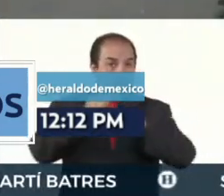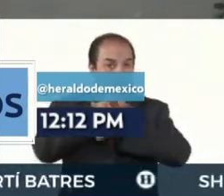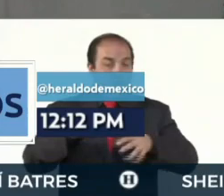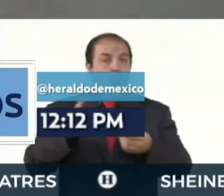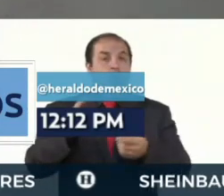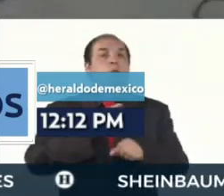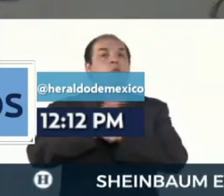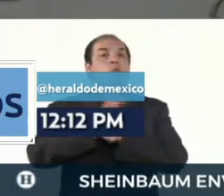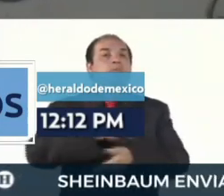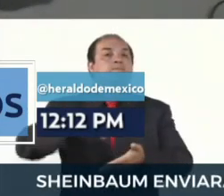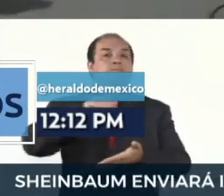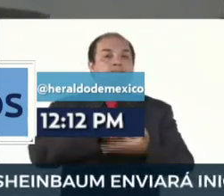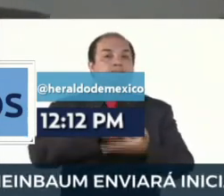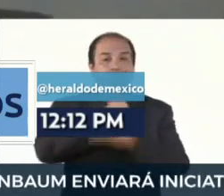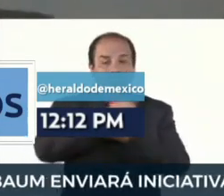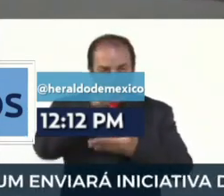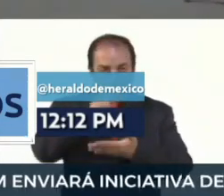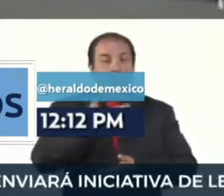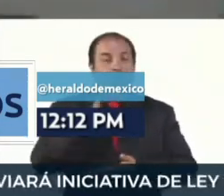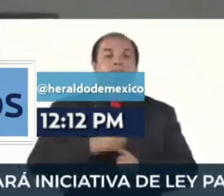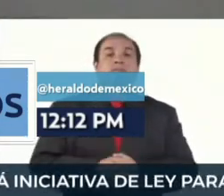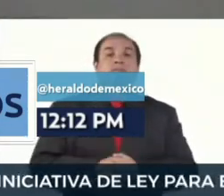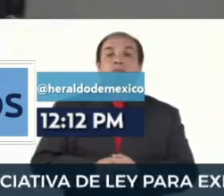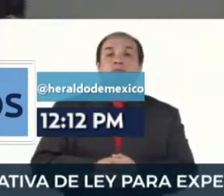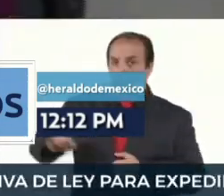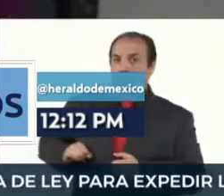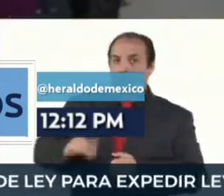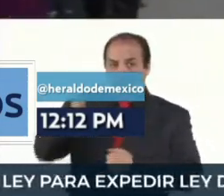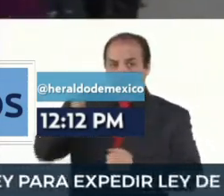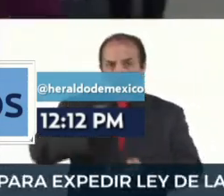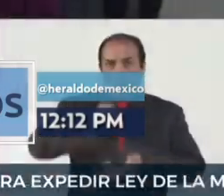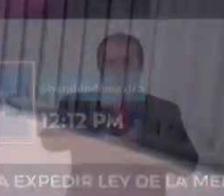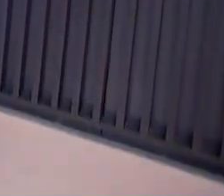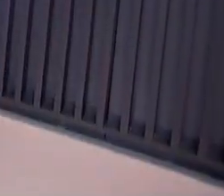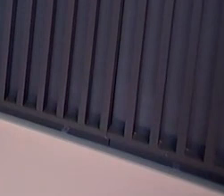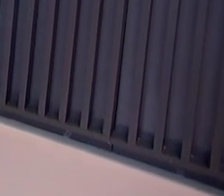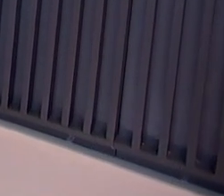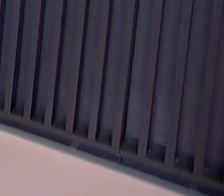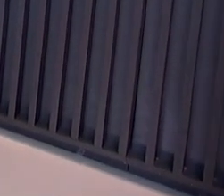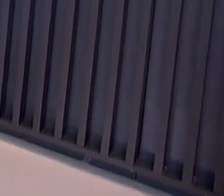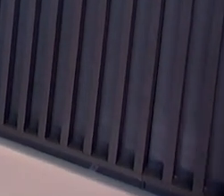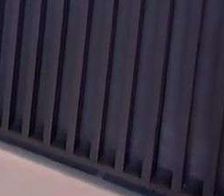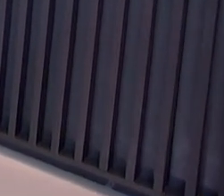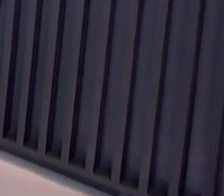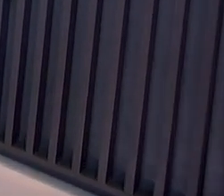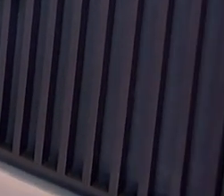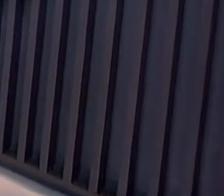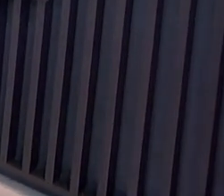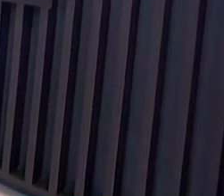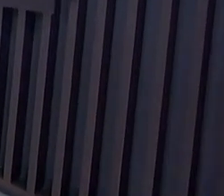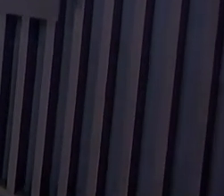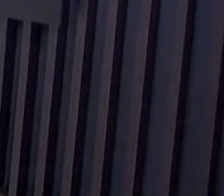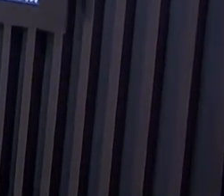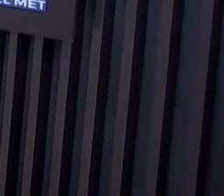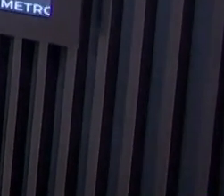Sheinbaum, a través de redes sociales, que es por supuesto parte también de lo que informará en unos minutos más a todos los cientos y cientos de asistentes que